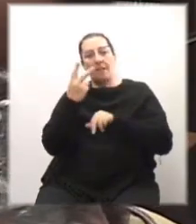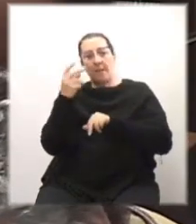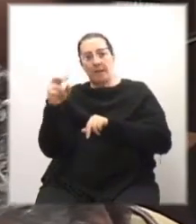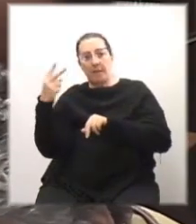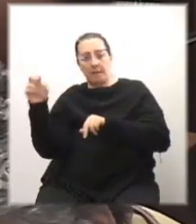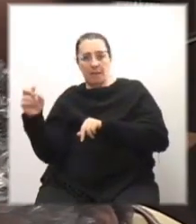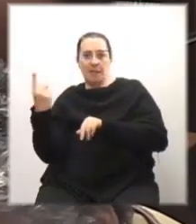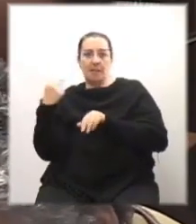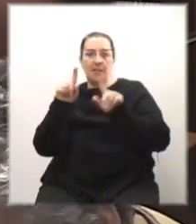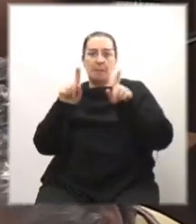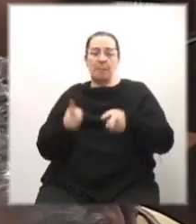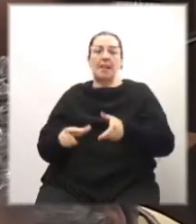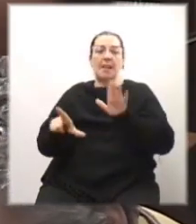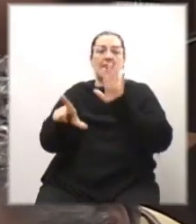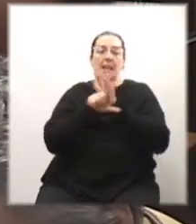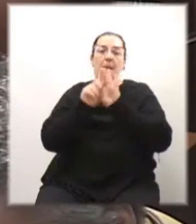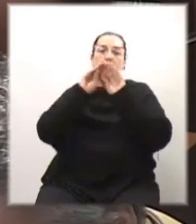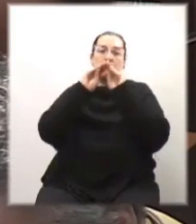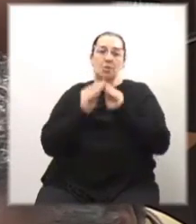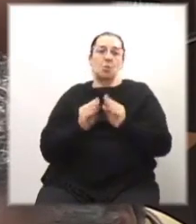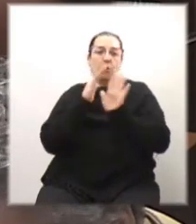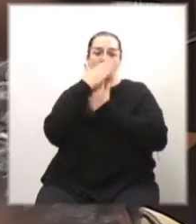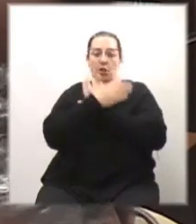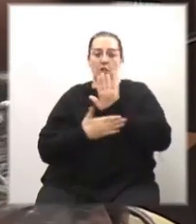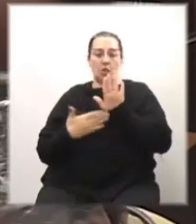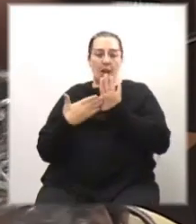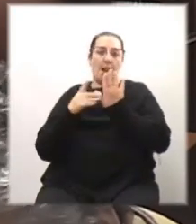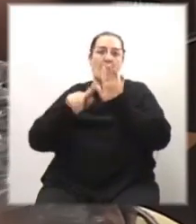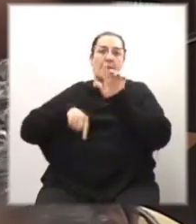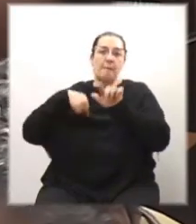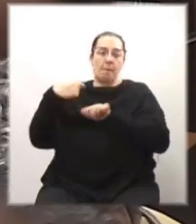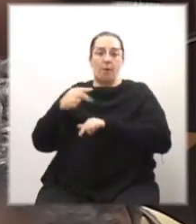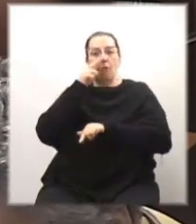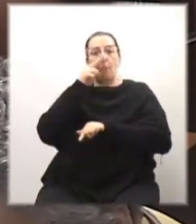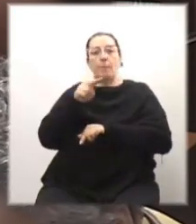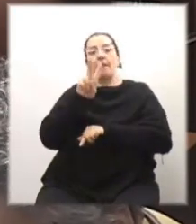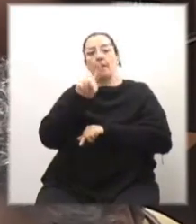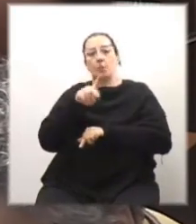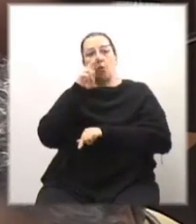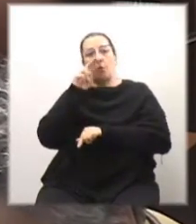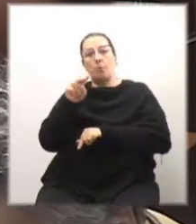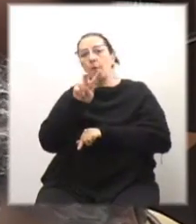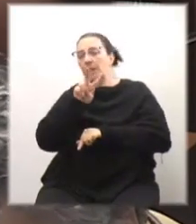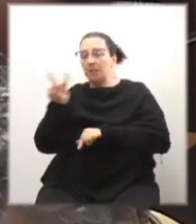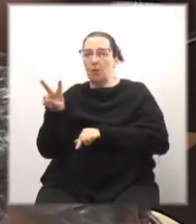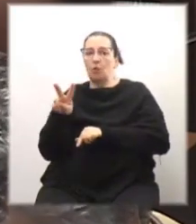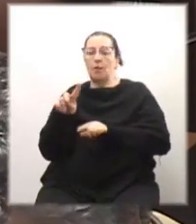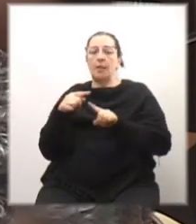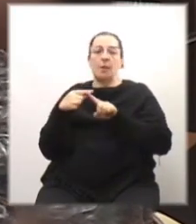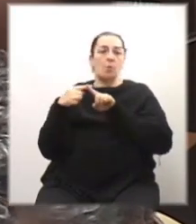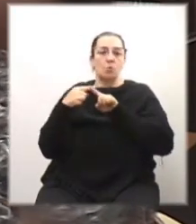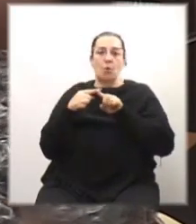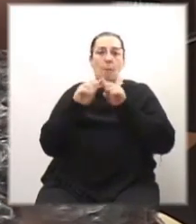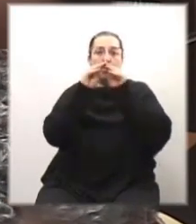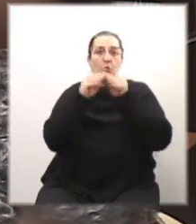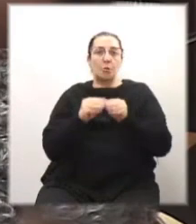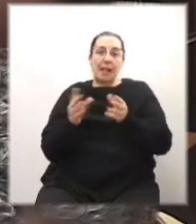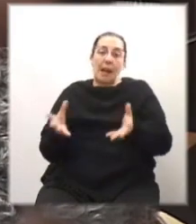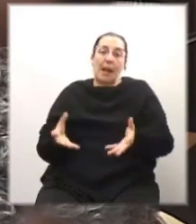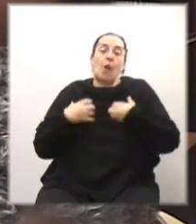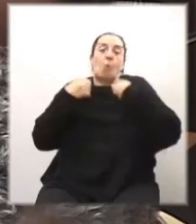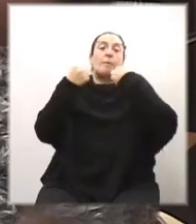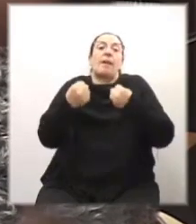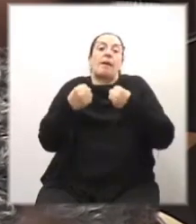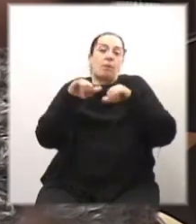de presupuesto nacional, para luego en el 2021 y 2022 centrar la discusión presupuestal en recuperar